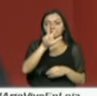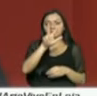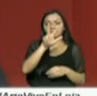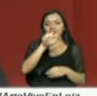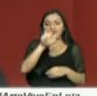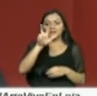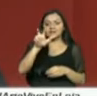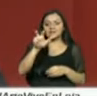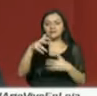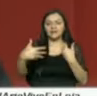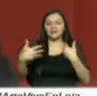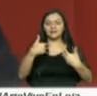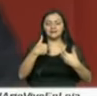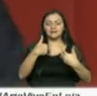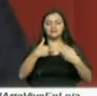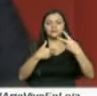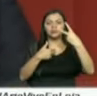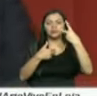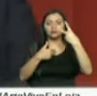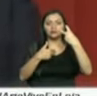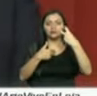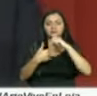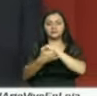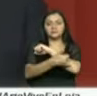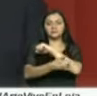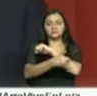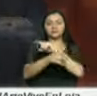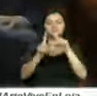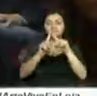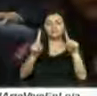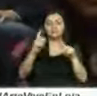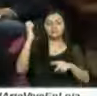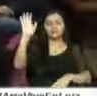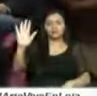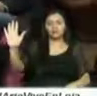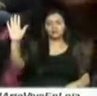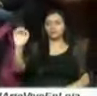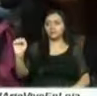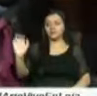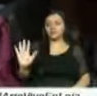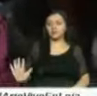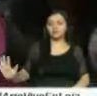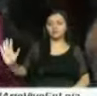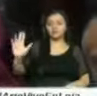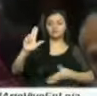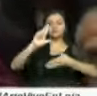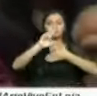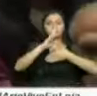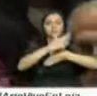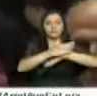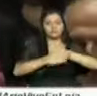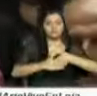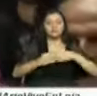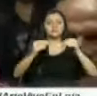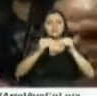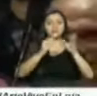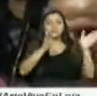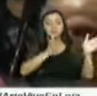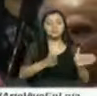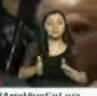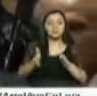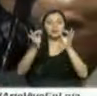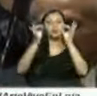300 artistas de 12 países de Europa, Asia y América Latina. La programación